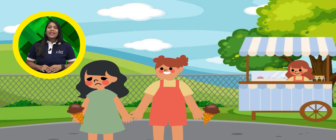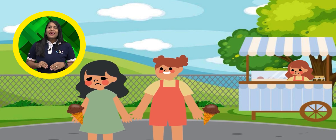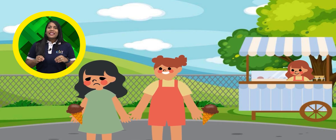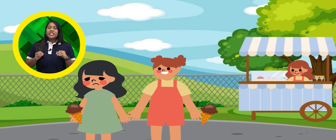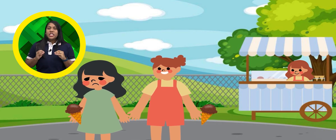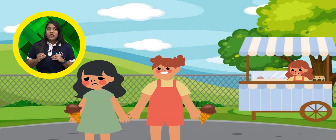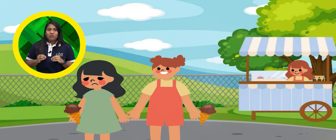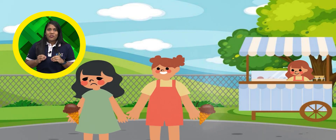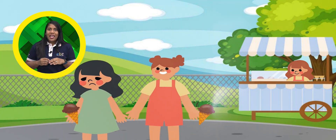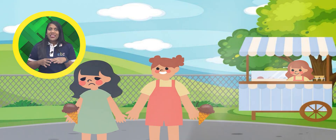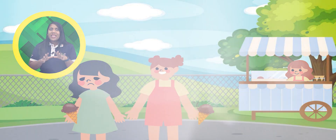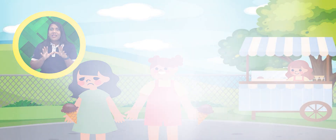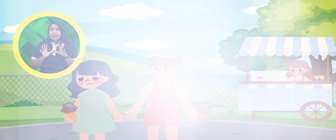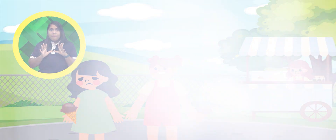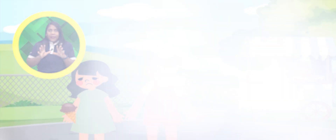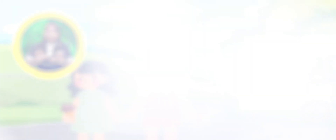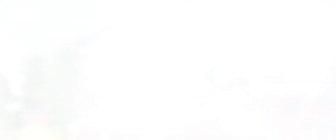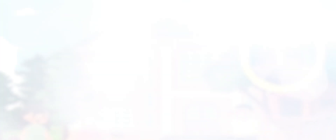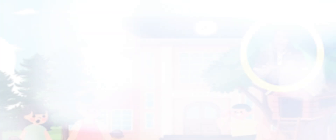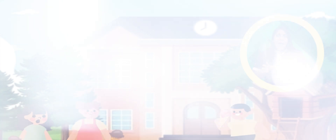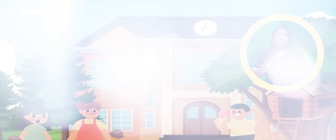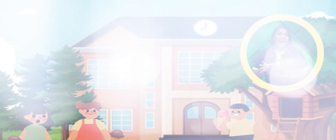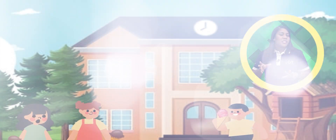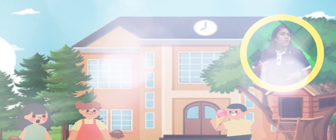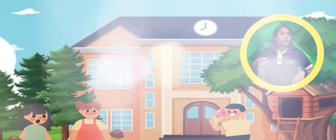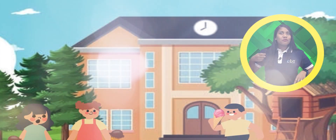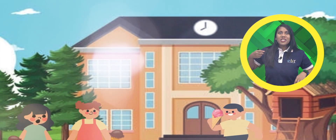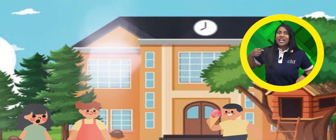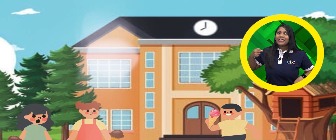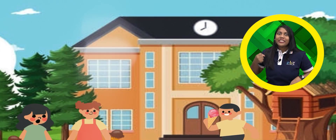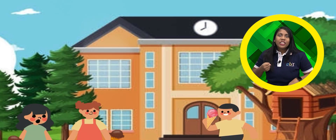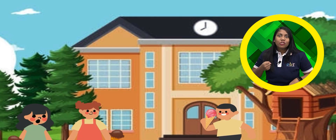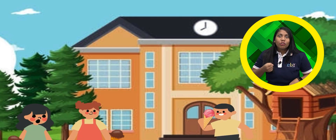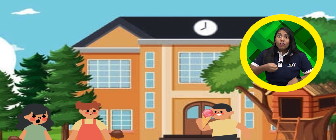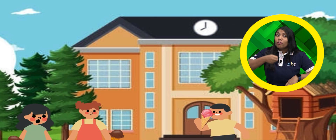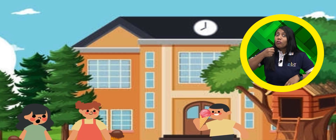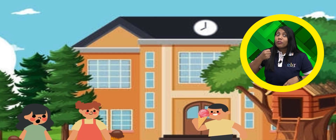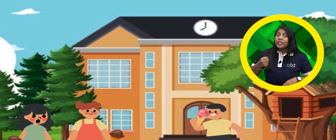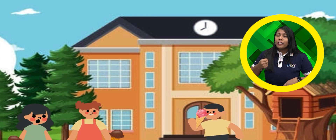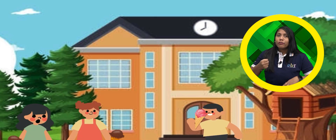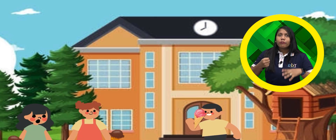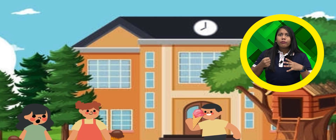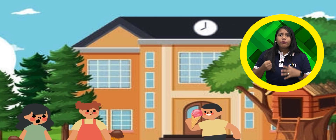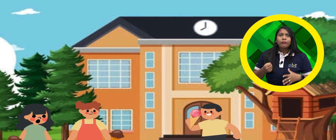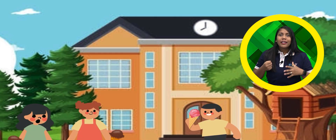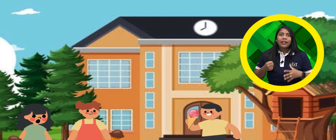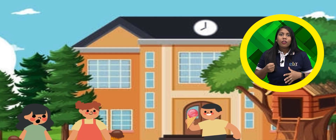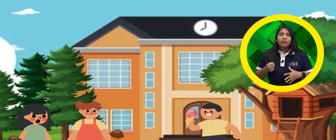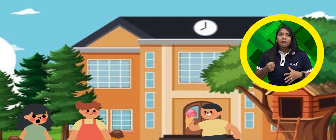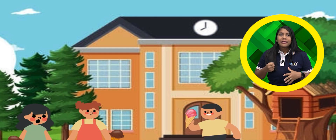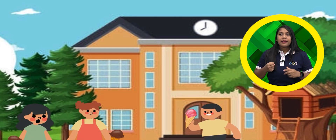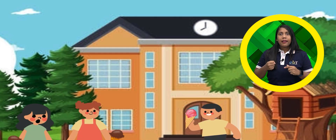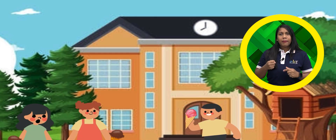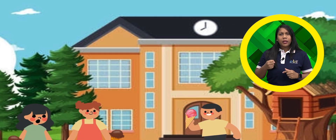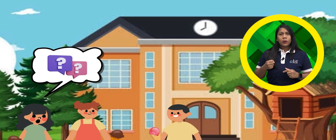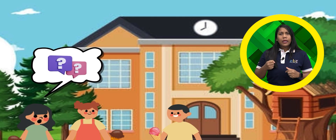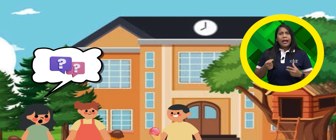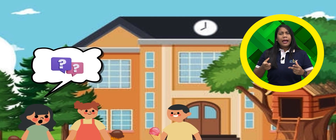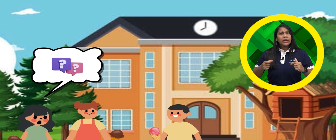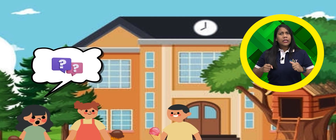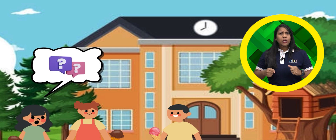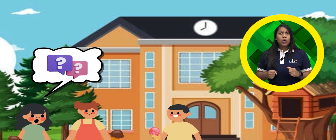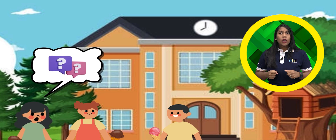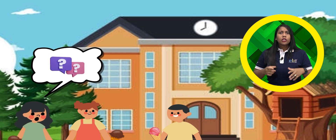chocolate niños de repente apareció nandito corriendo con un helado de fresa en la mano